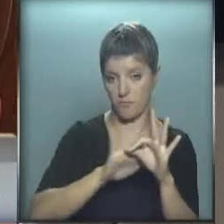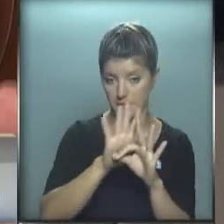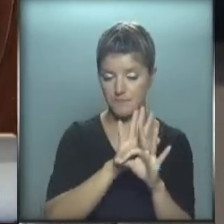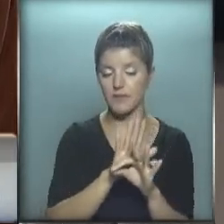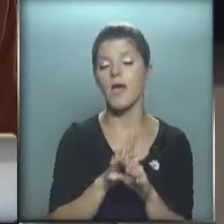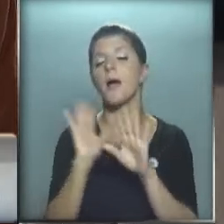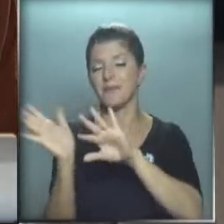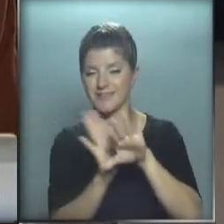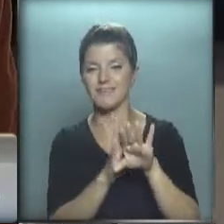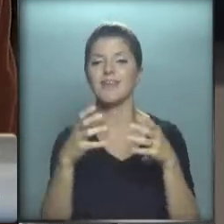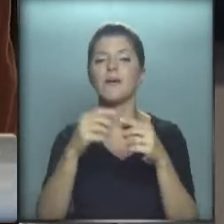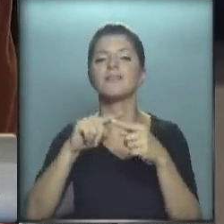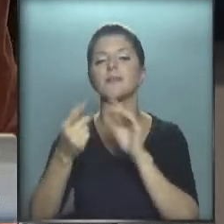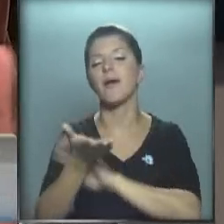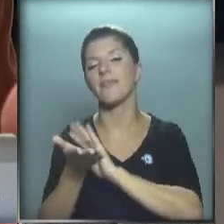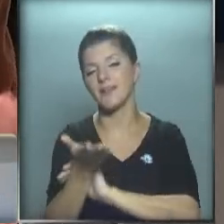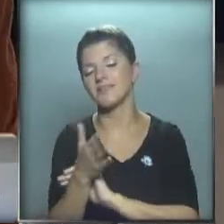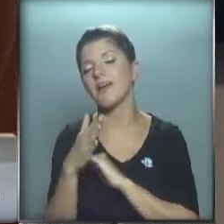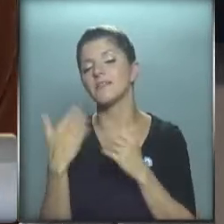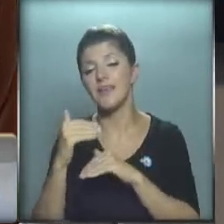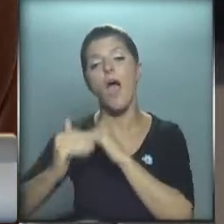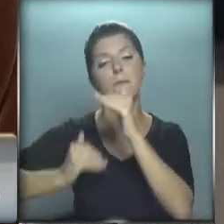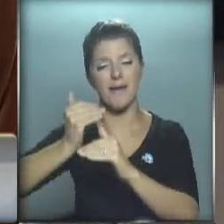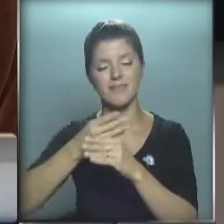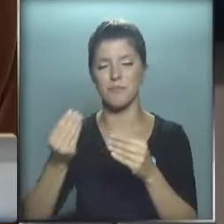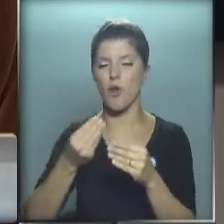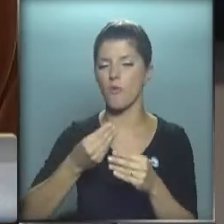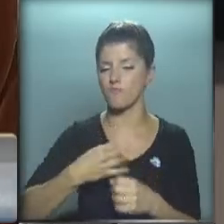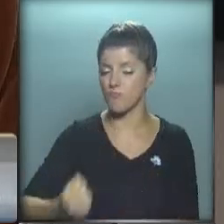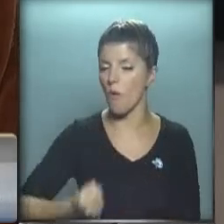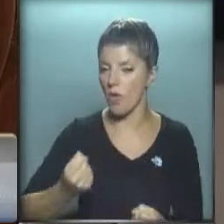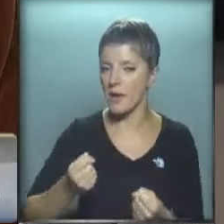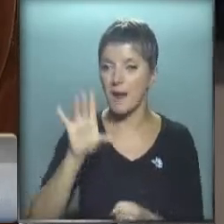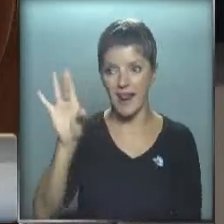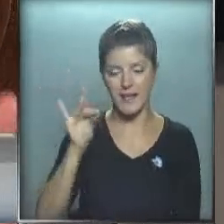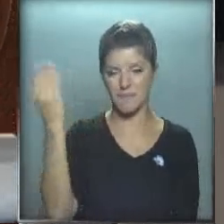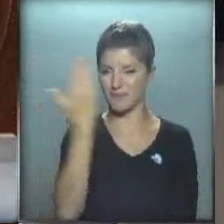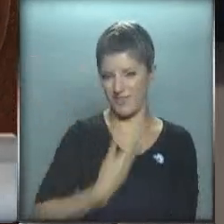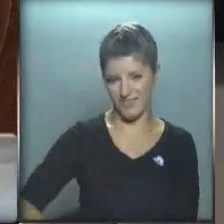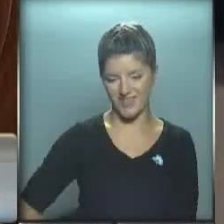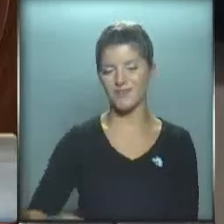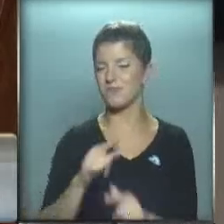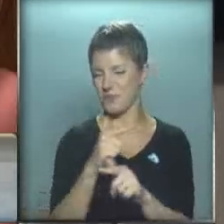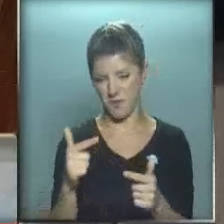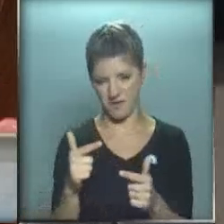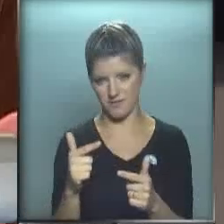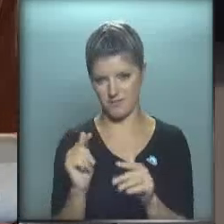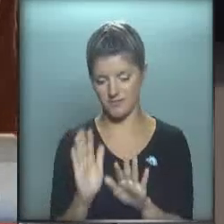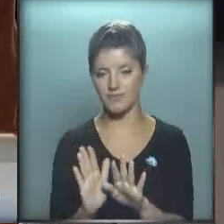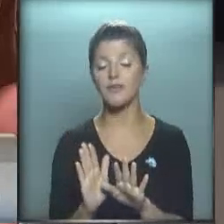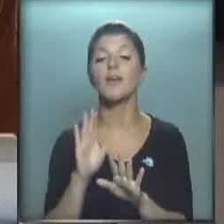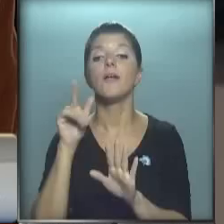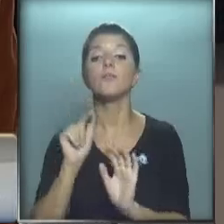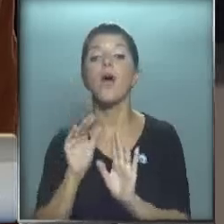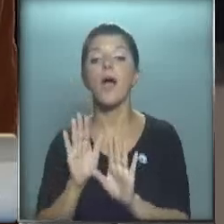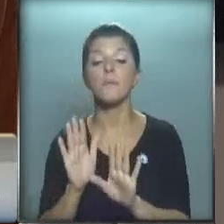avance de la extrema derecha está claro que la extrema derecha no va a tener poder suficiente para elegir a un presidente de la comisión europea la la Ahí va a haber va a estar